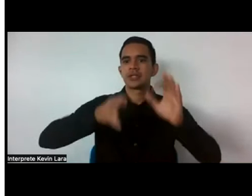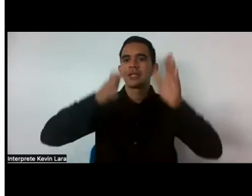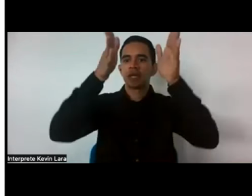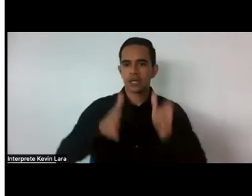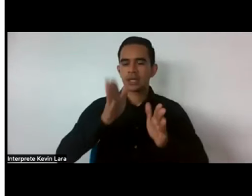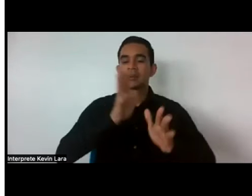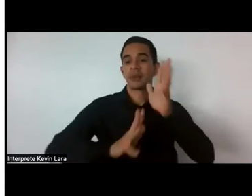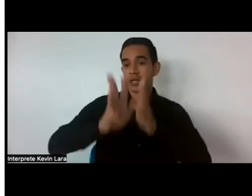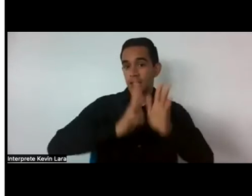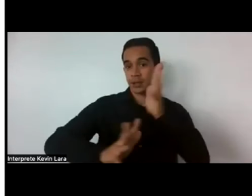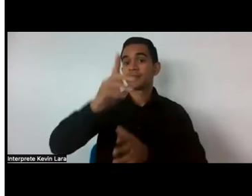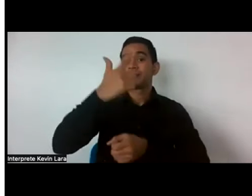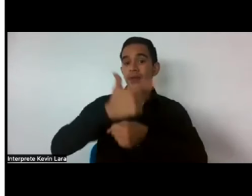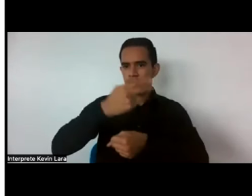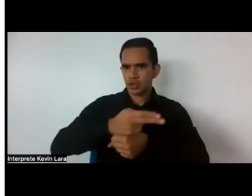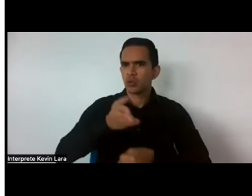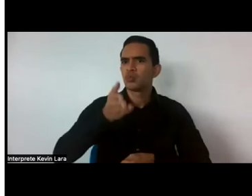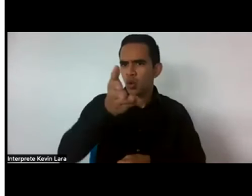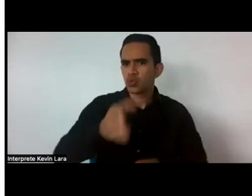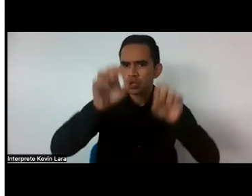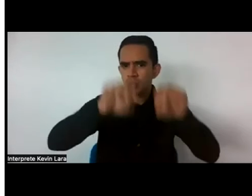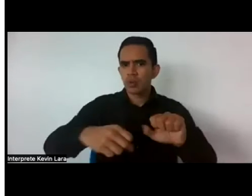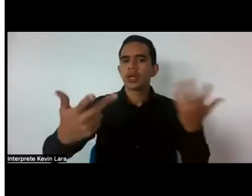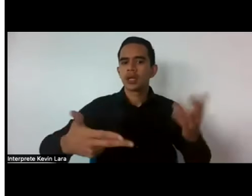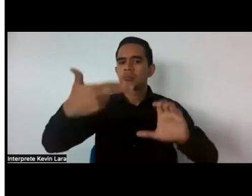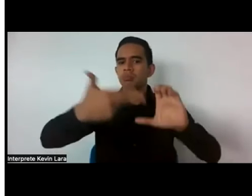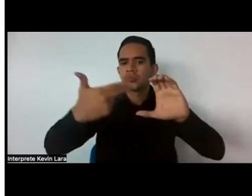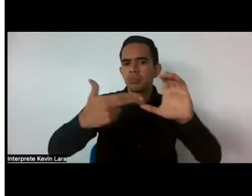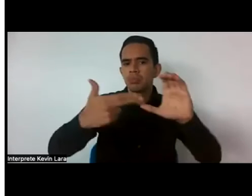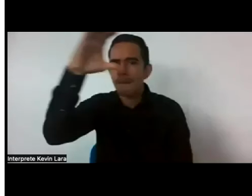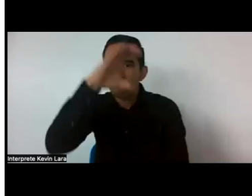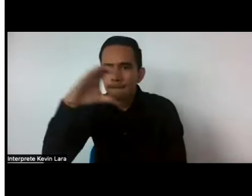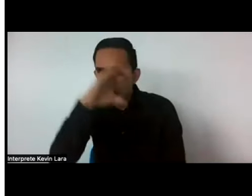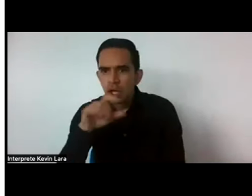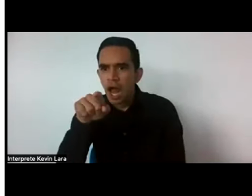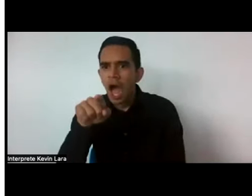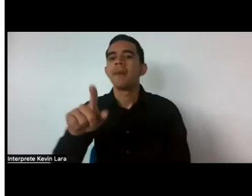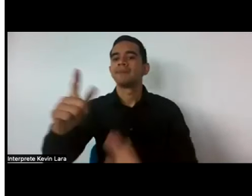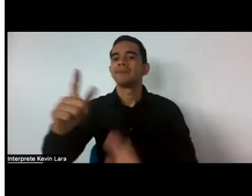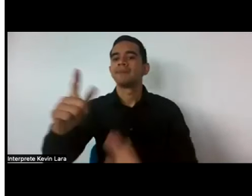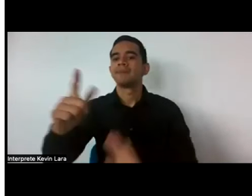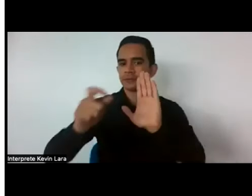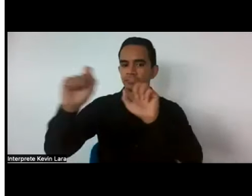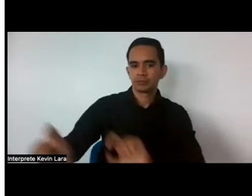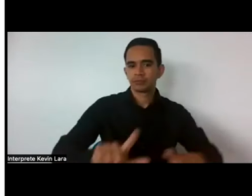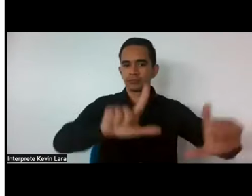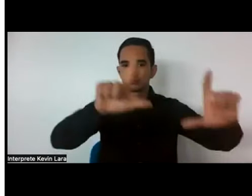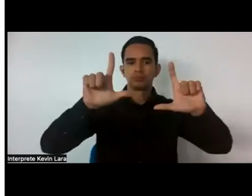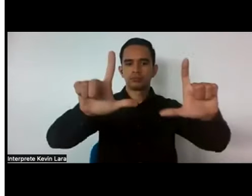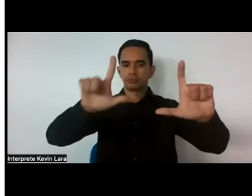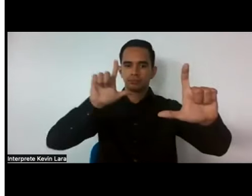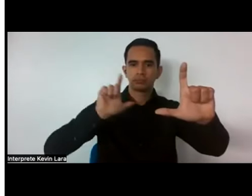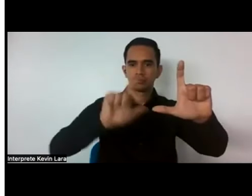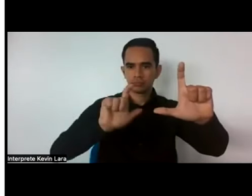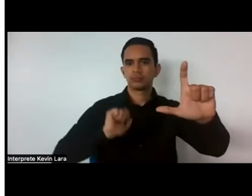Kevin Lara y fijarlo para que puedan estar interactuando con él. Mantener cámara